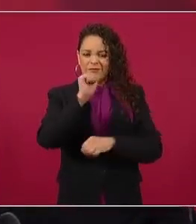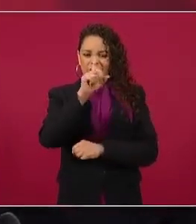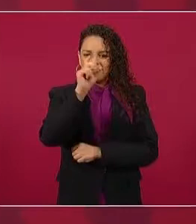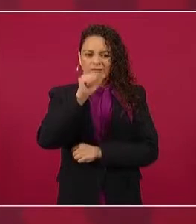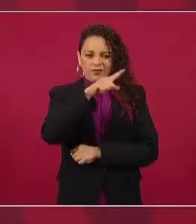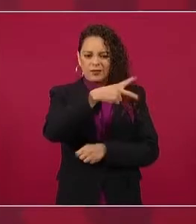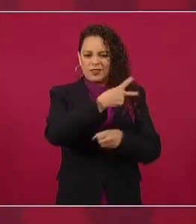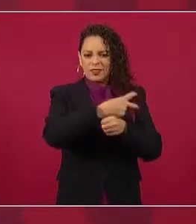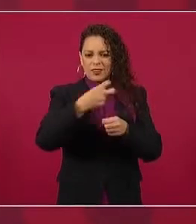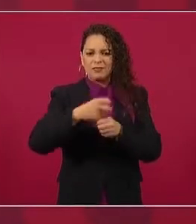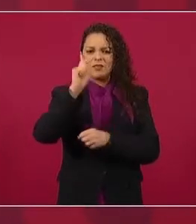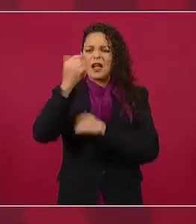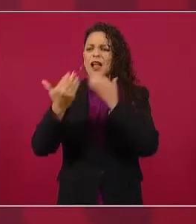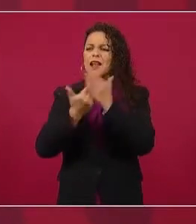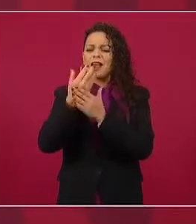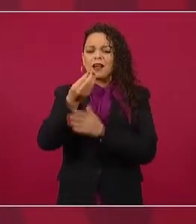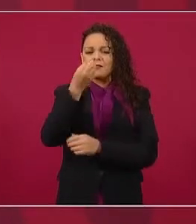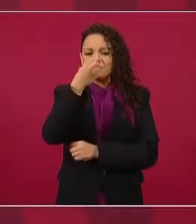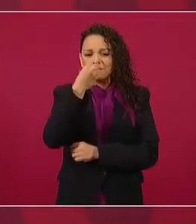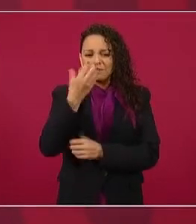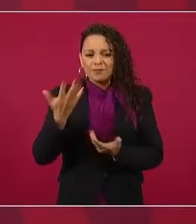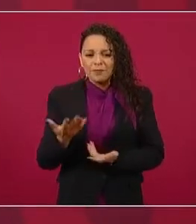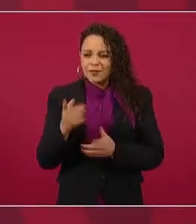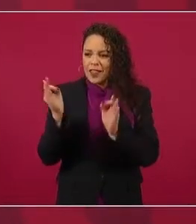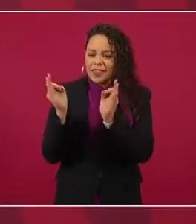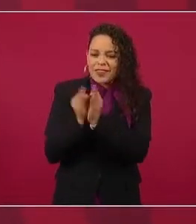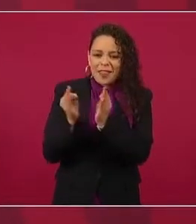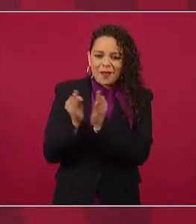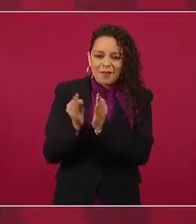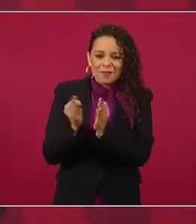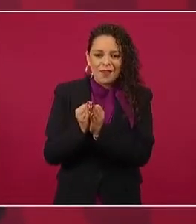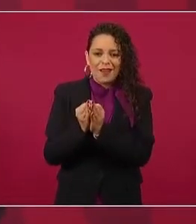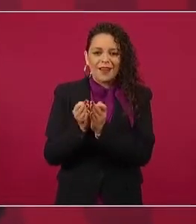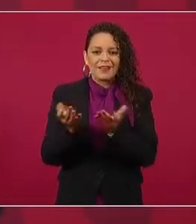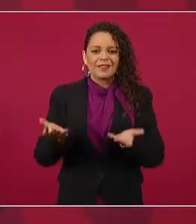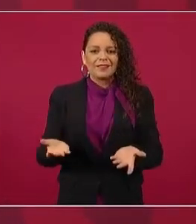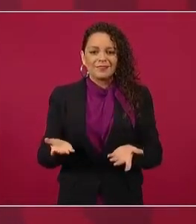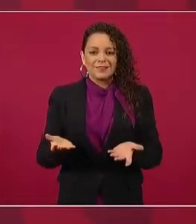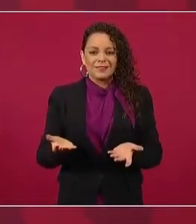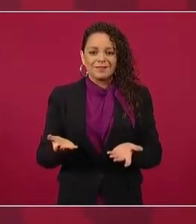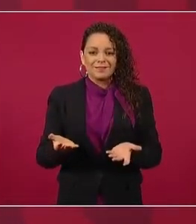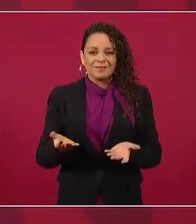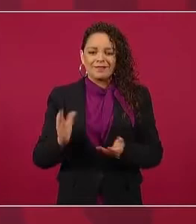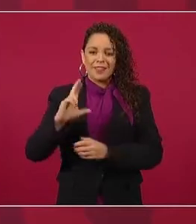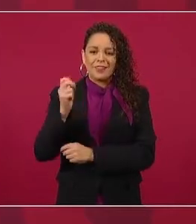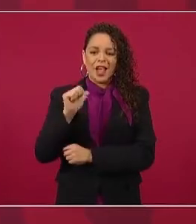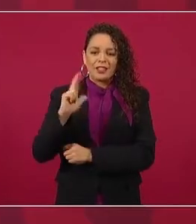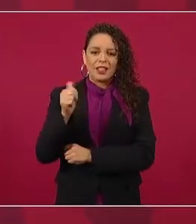a desayunar, unos tamales de chipilín, unos chanchamitos,